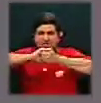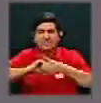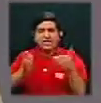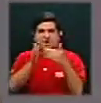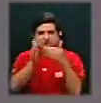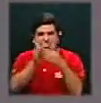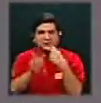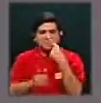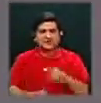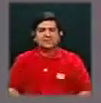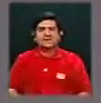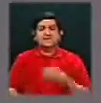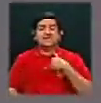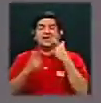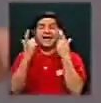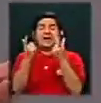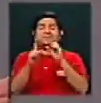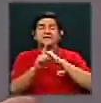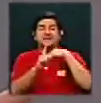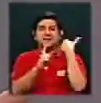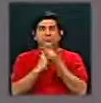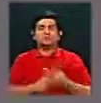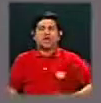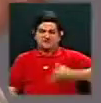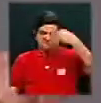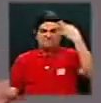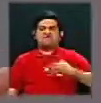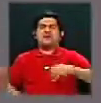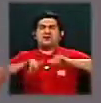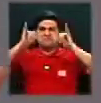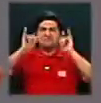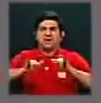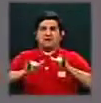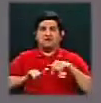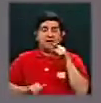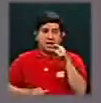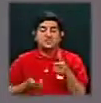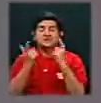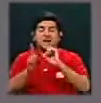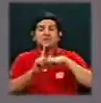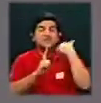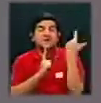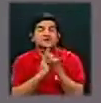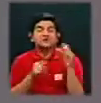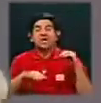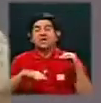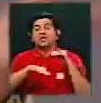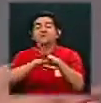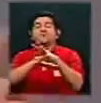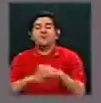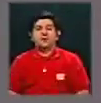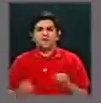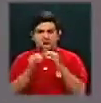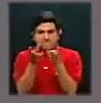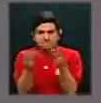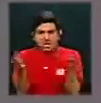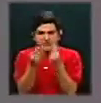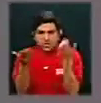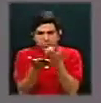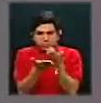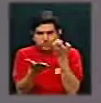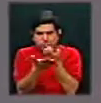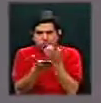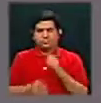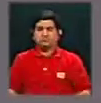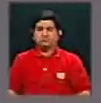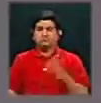algunos llaman un capital social firmemente uh-huh. asentado, porque finalmente ese capital social repercute en términos de mayor productividad de la economía uh-huh.